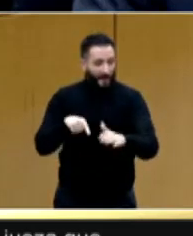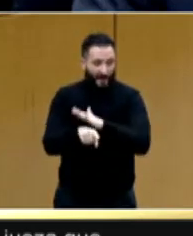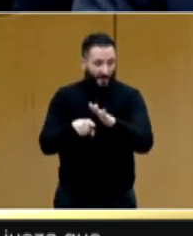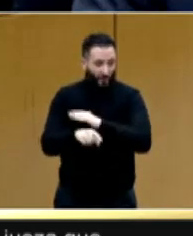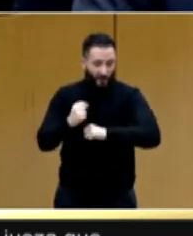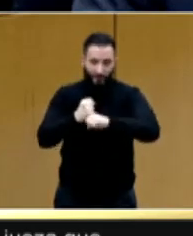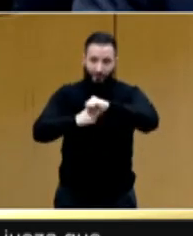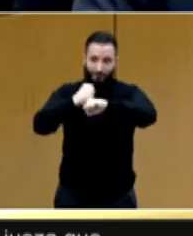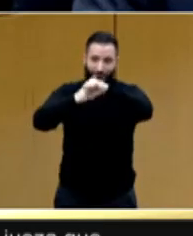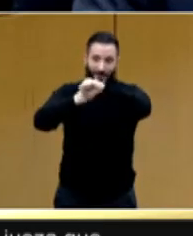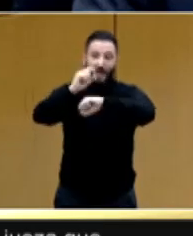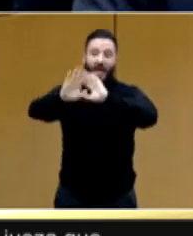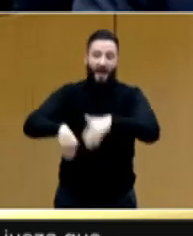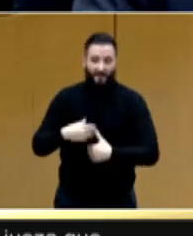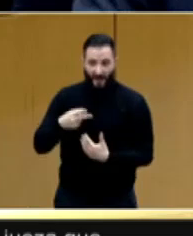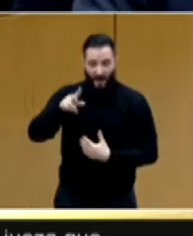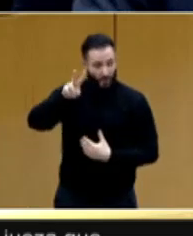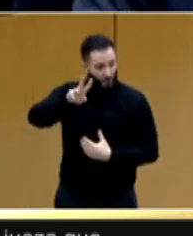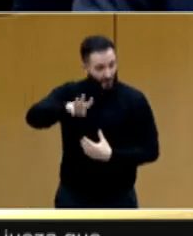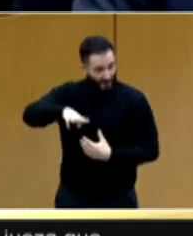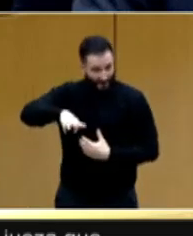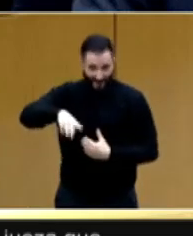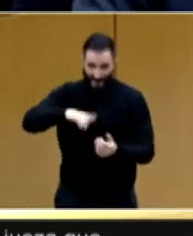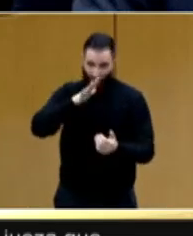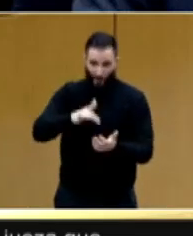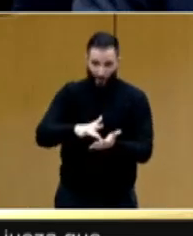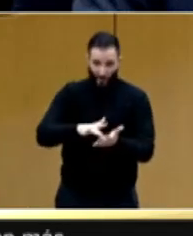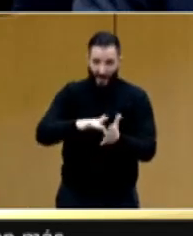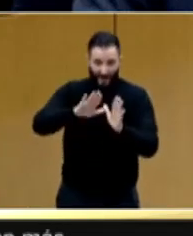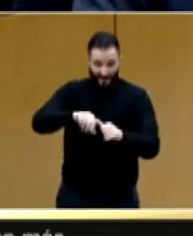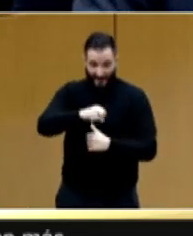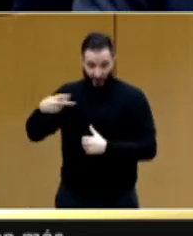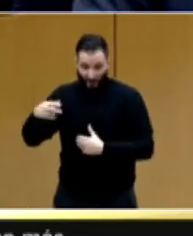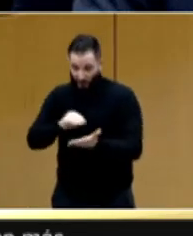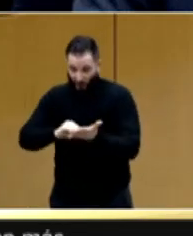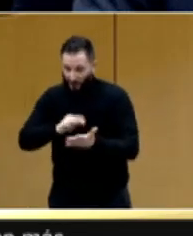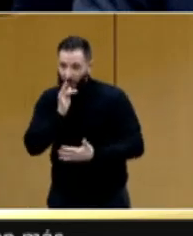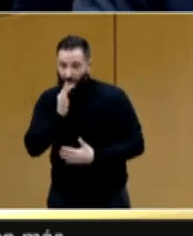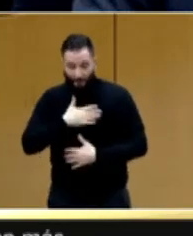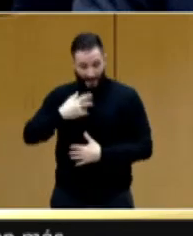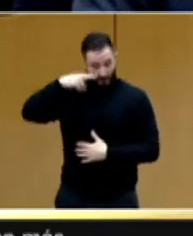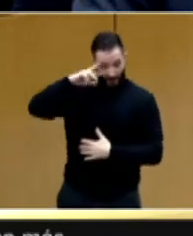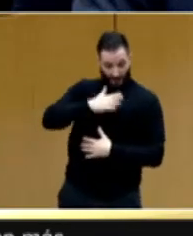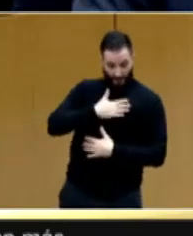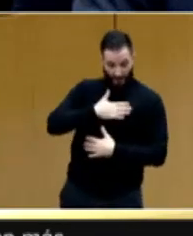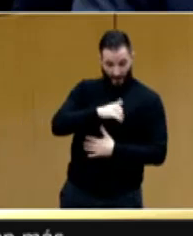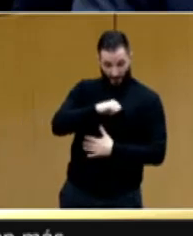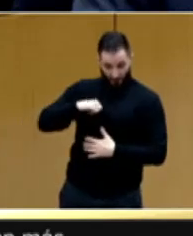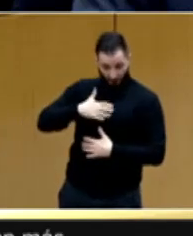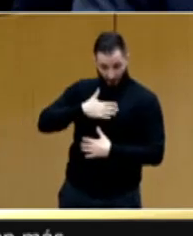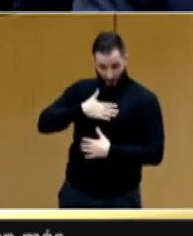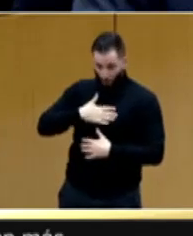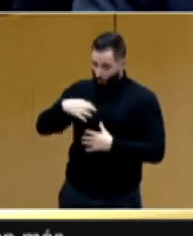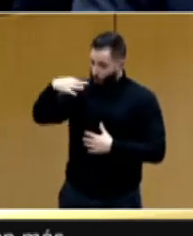han sido de 12 meses y a día de hoy tenemos algunos que todavía no se han resuelto mi experiencia lo único que me dice es que en esto lo único que